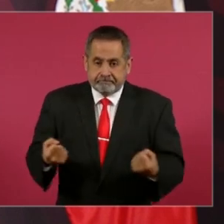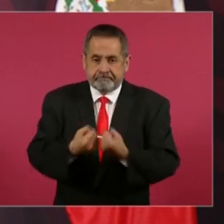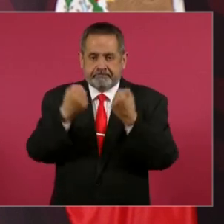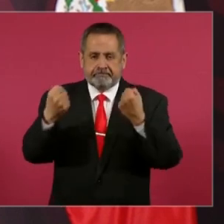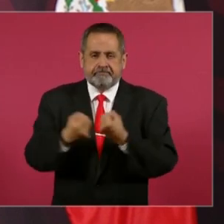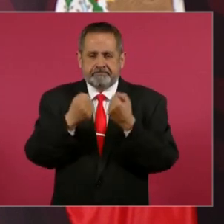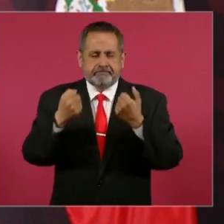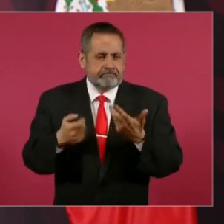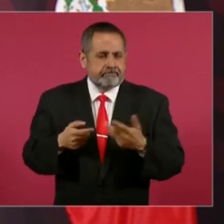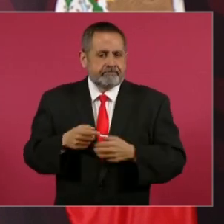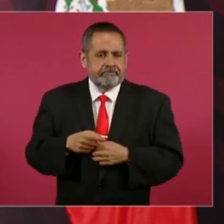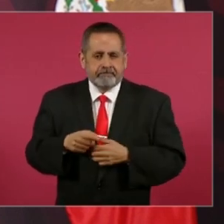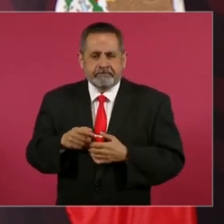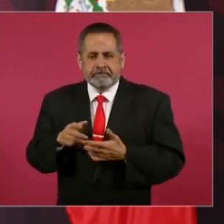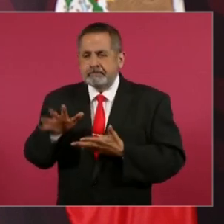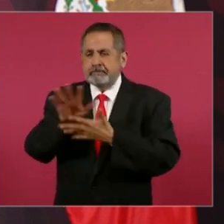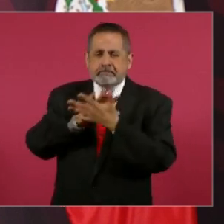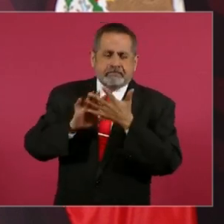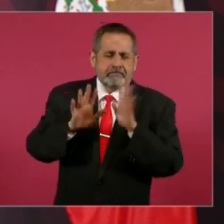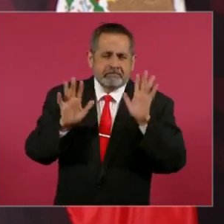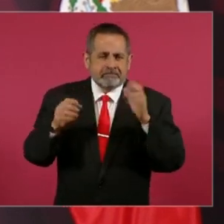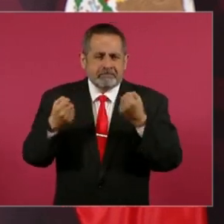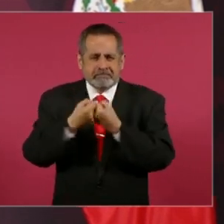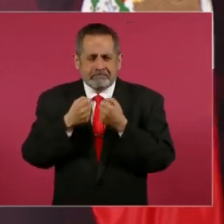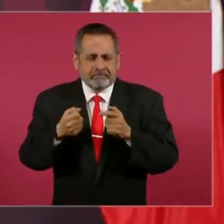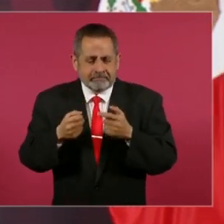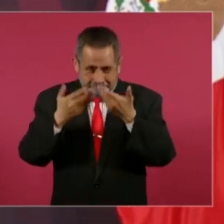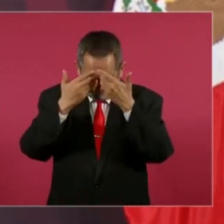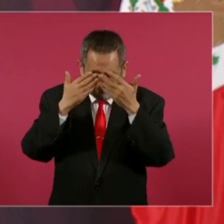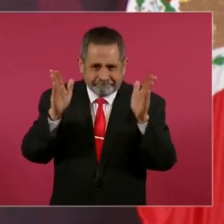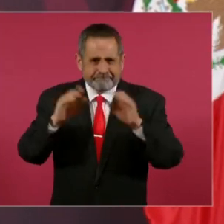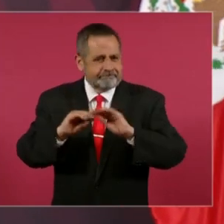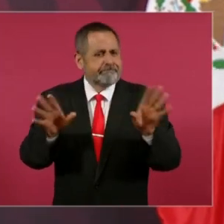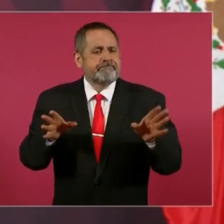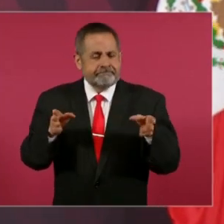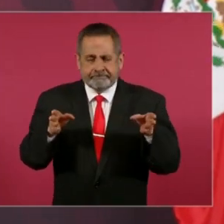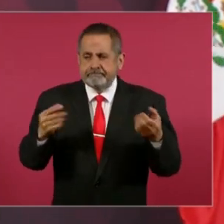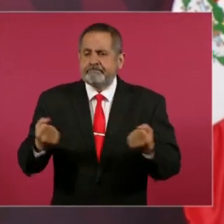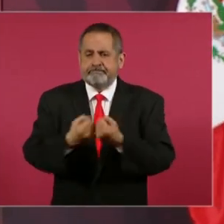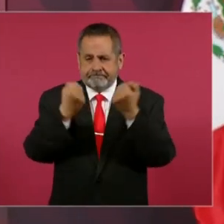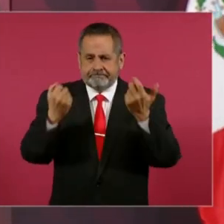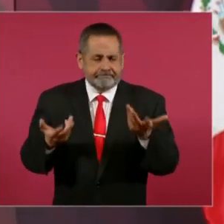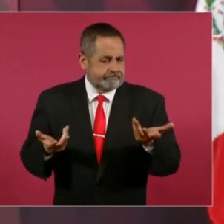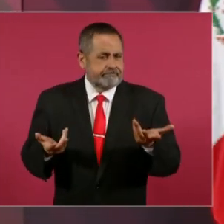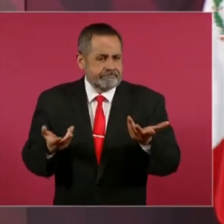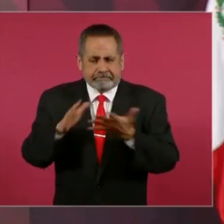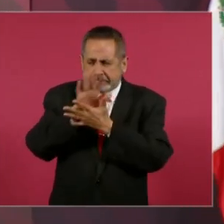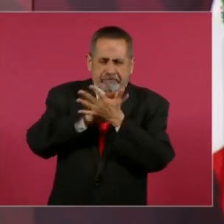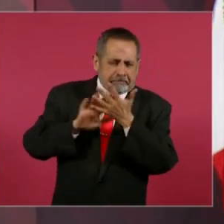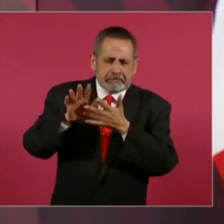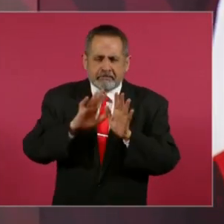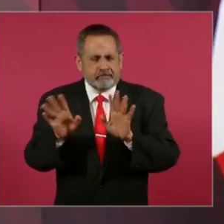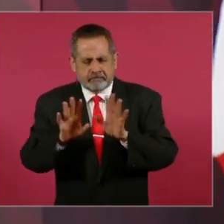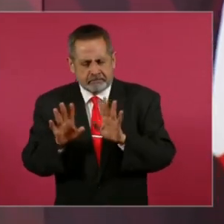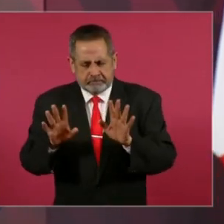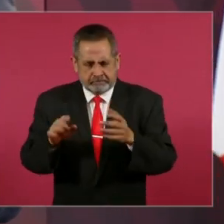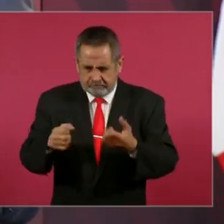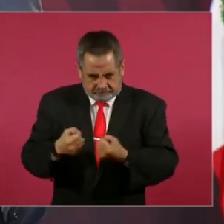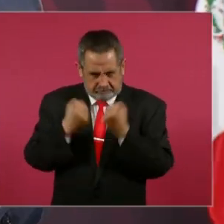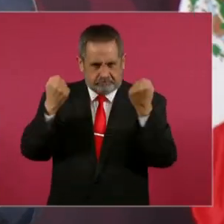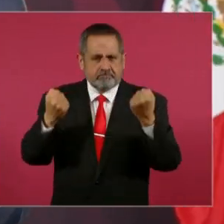no es polarización, o sí es polarización, porque es una lucha